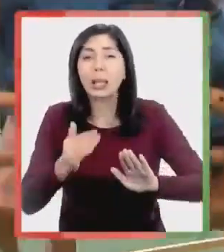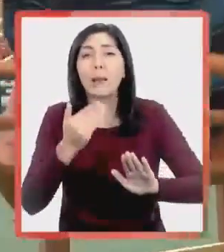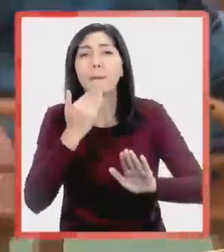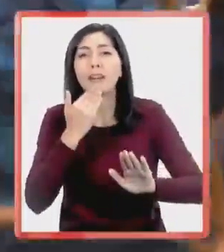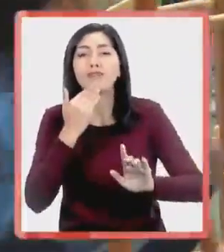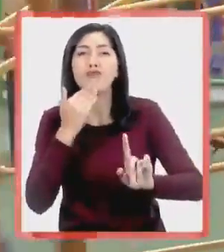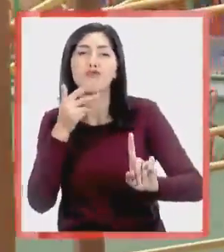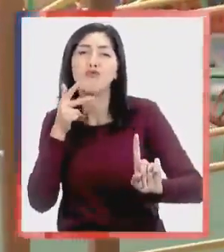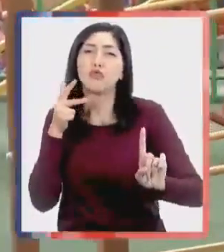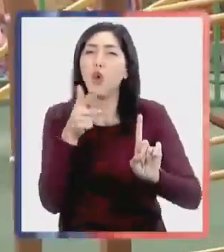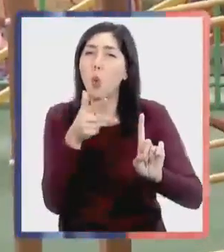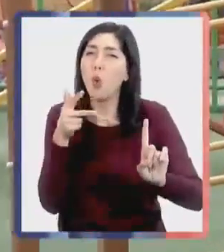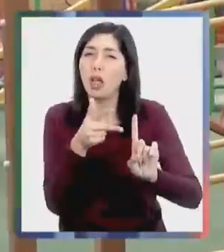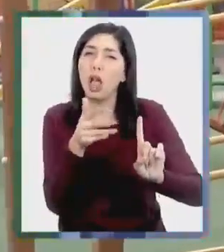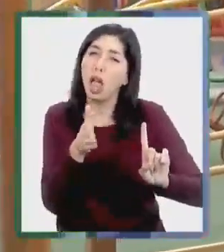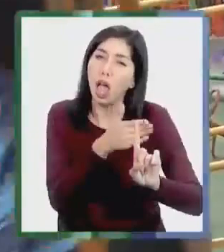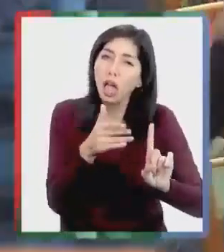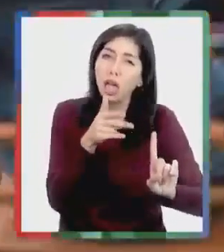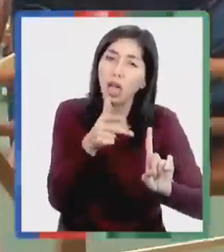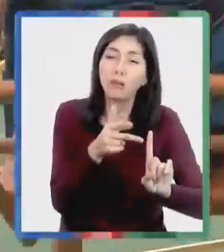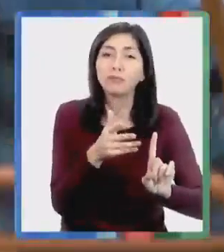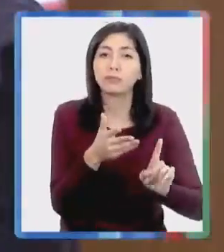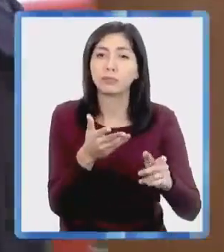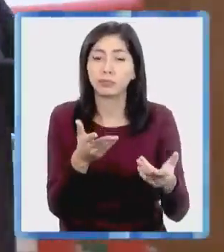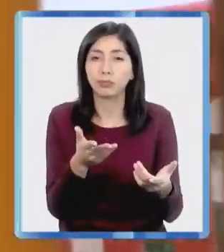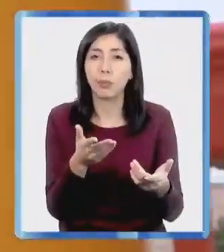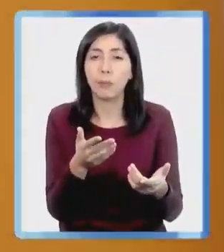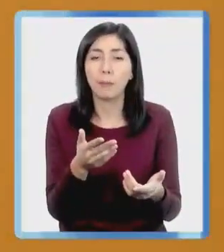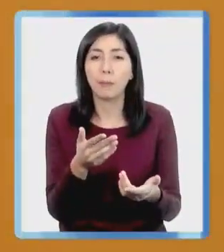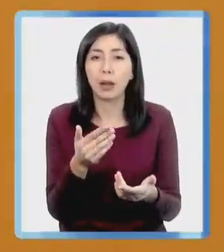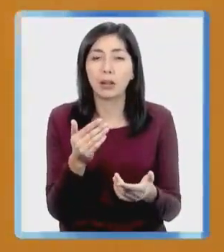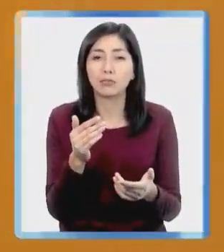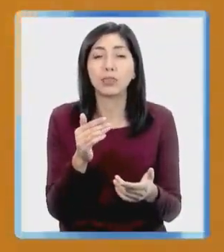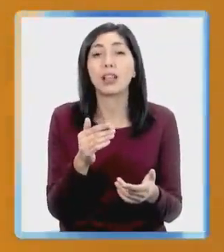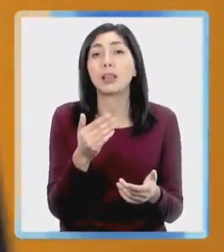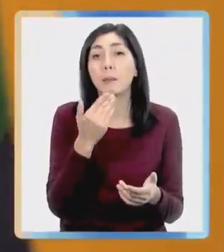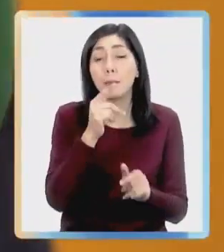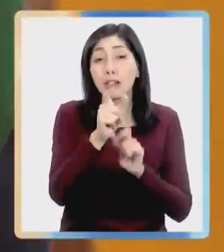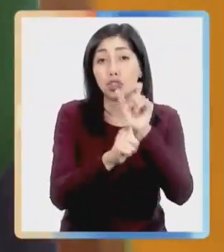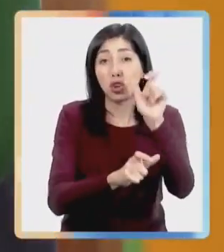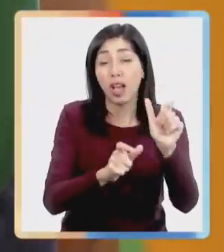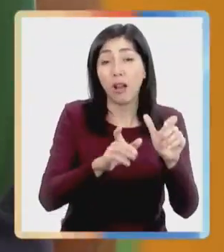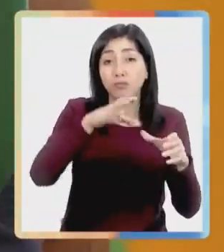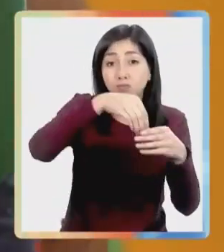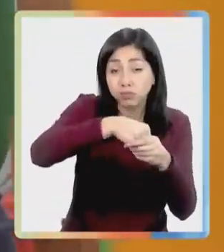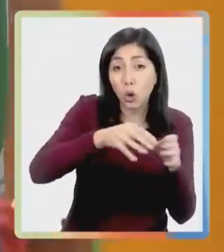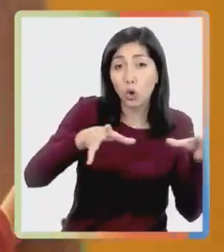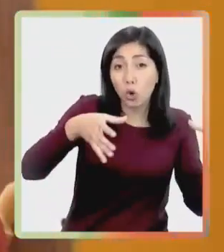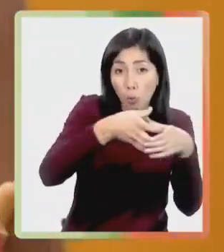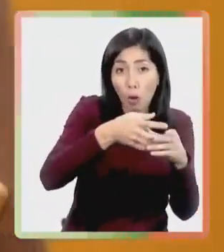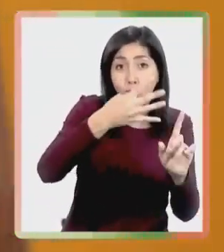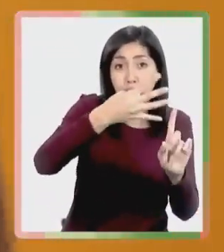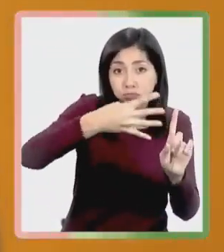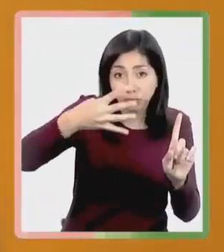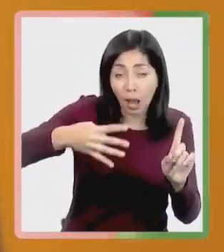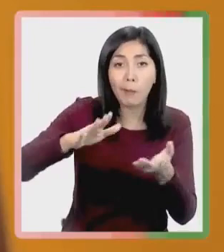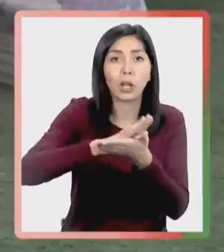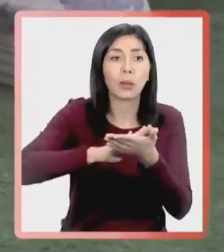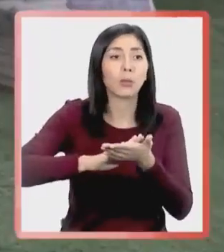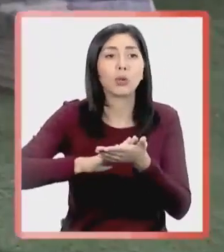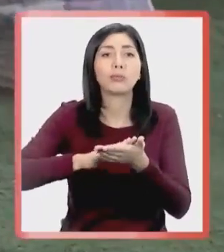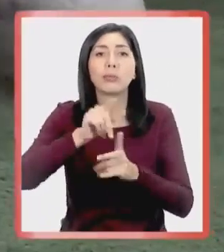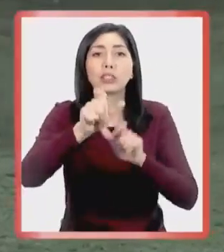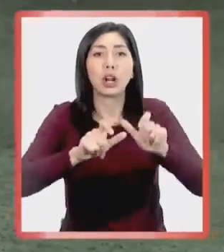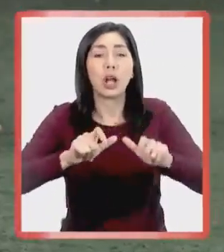de bullying en general y en particular para población LGTBIQ+, o sea, chicos que descubran, por ejemplo, durante